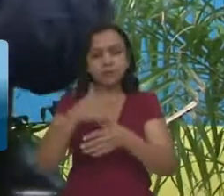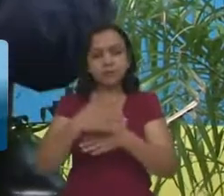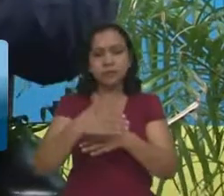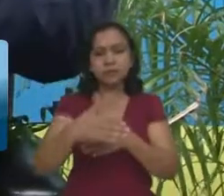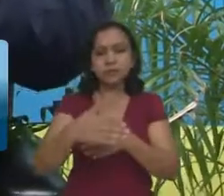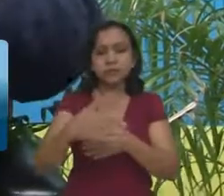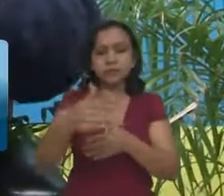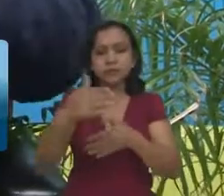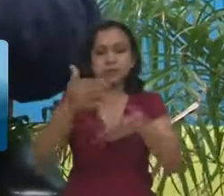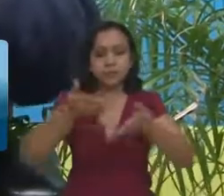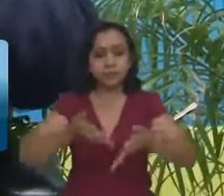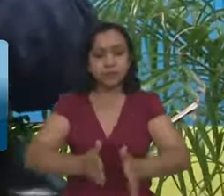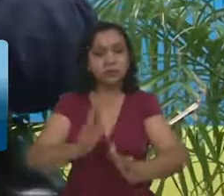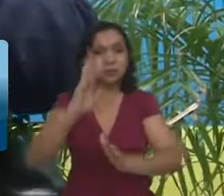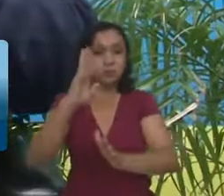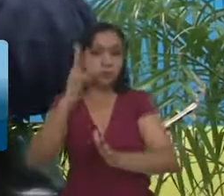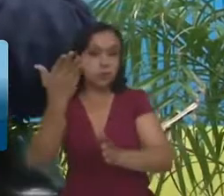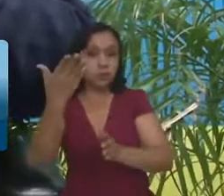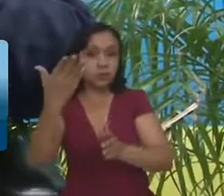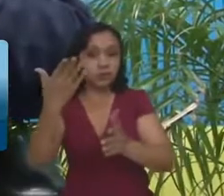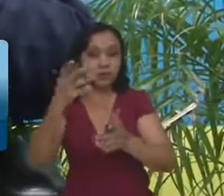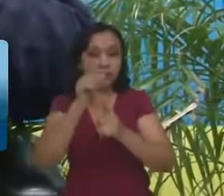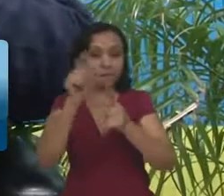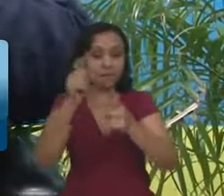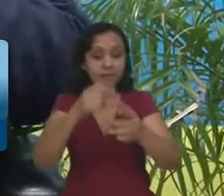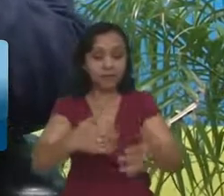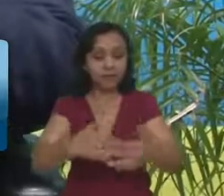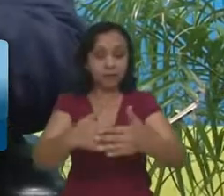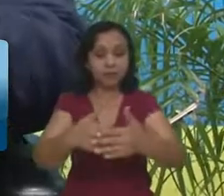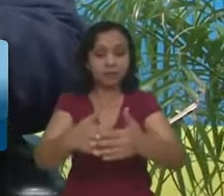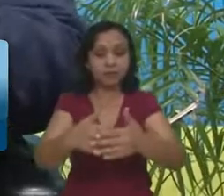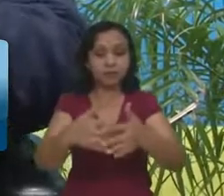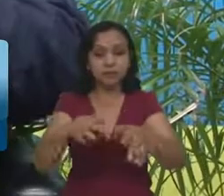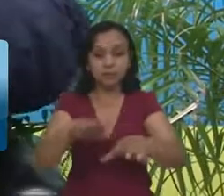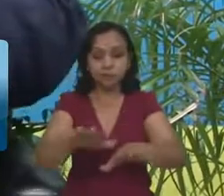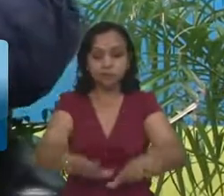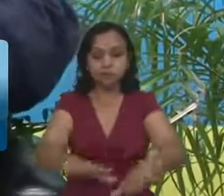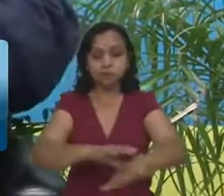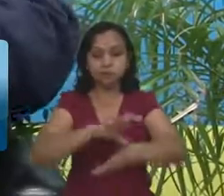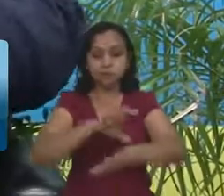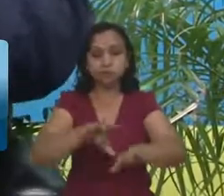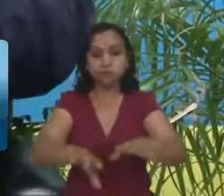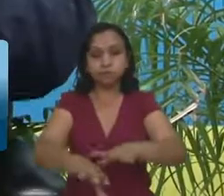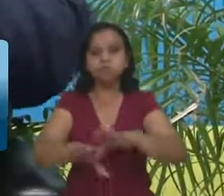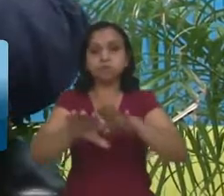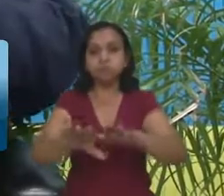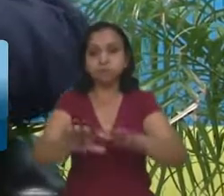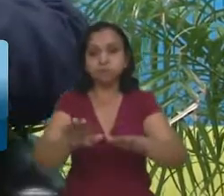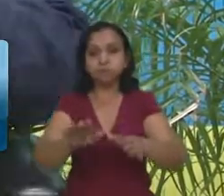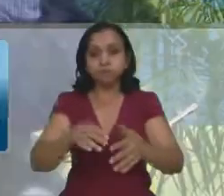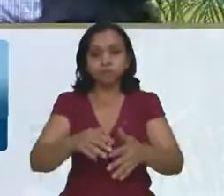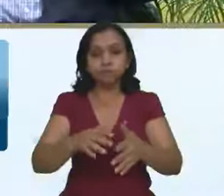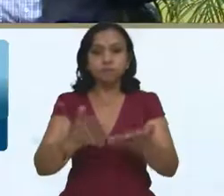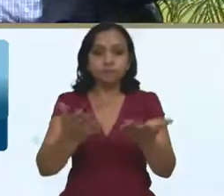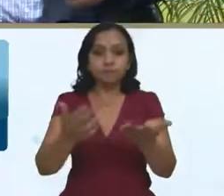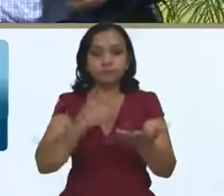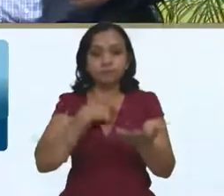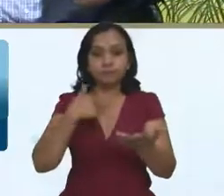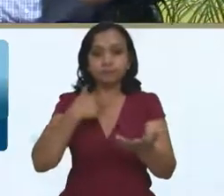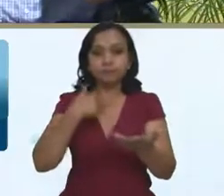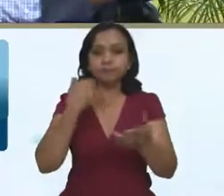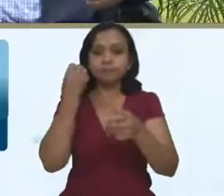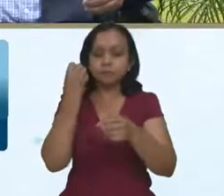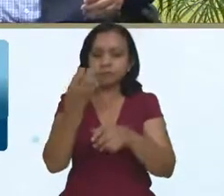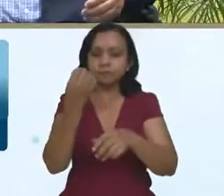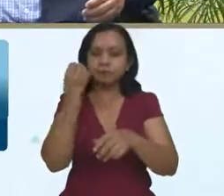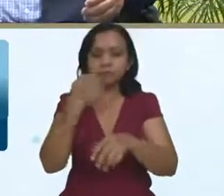el efecto compresivo mecánico, ¿verdad?, de los vasos, ahí nomás tenemos los nervios, al comprimir los nervios, genera unos